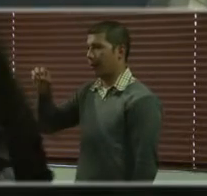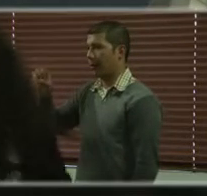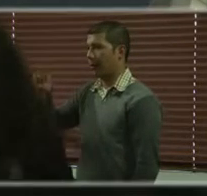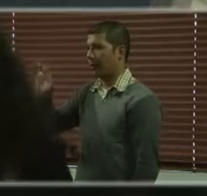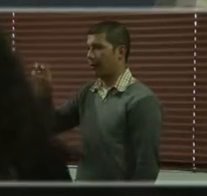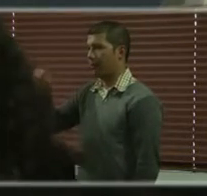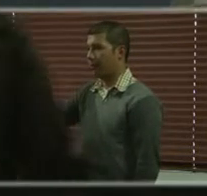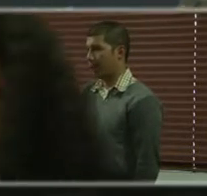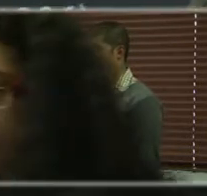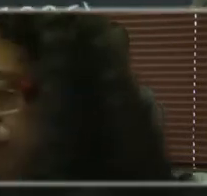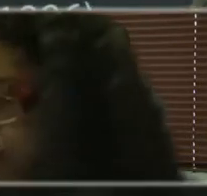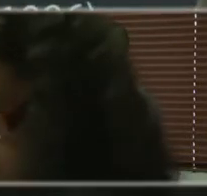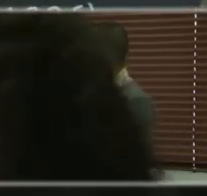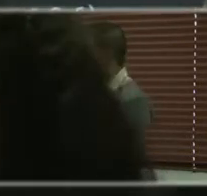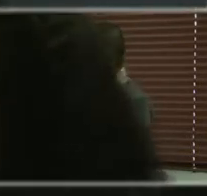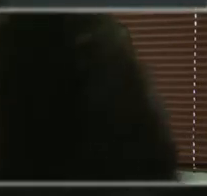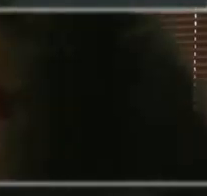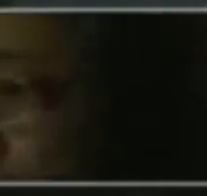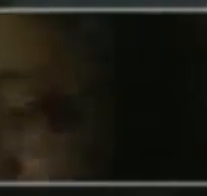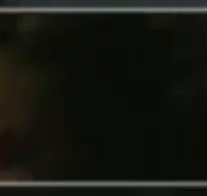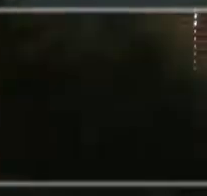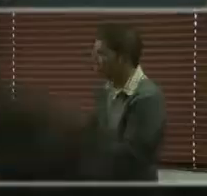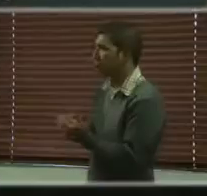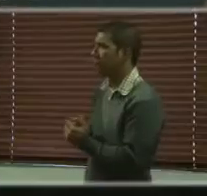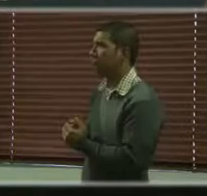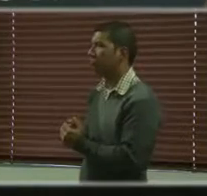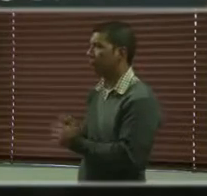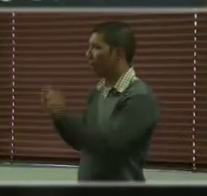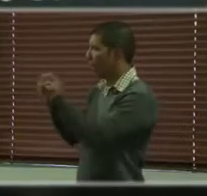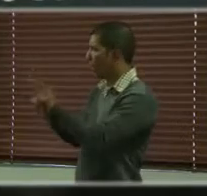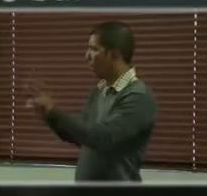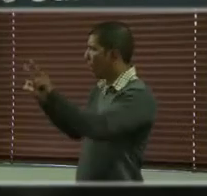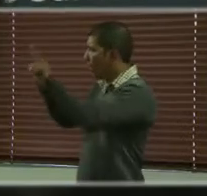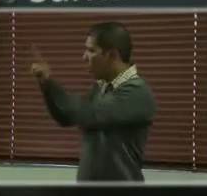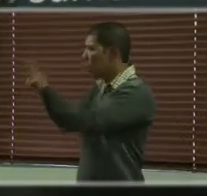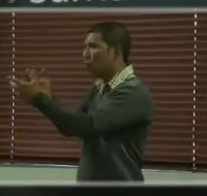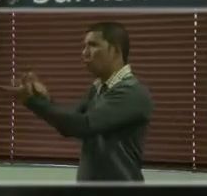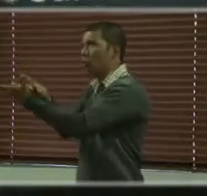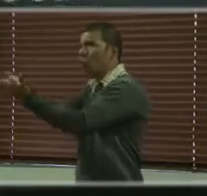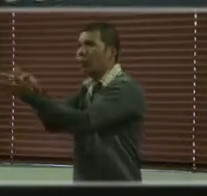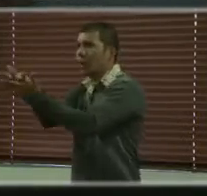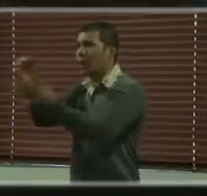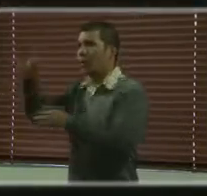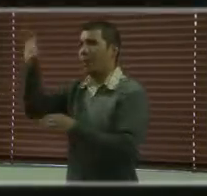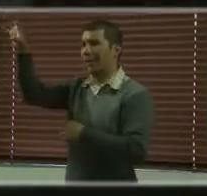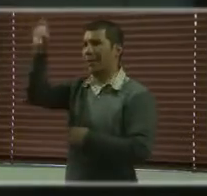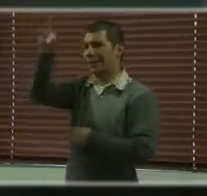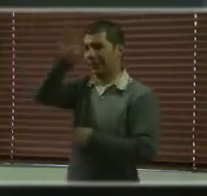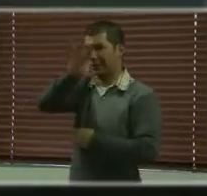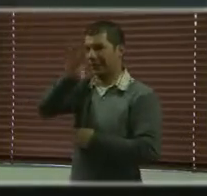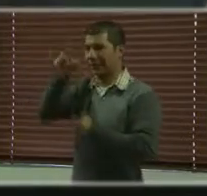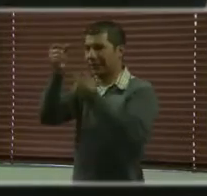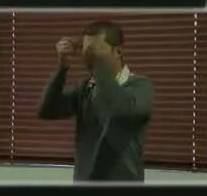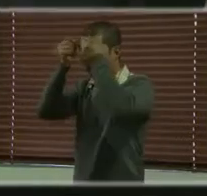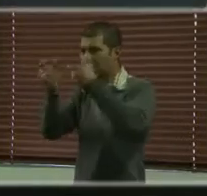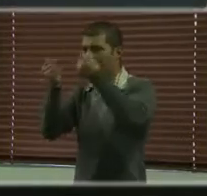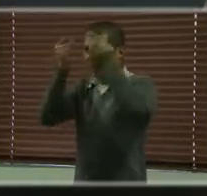de la recomendaciones que pueden generar la ONU hacia los estados frente al cumplimiento de la convención